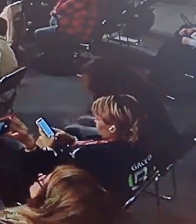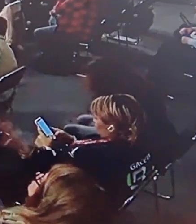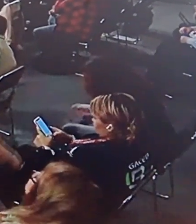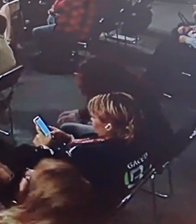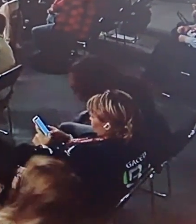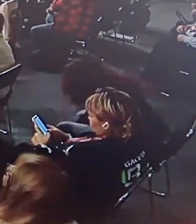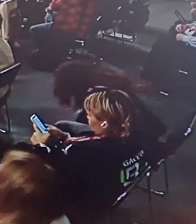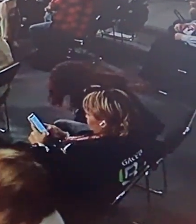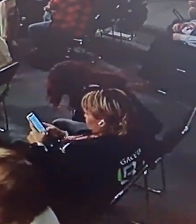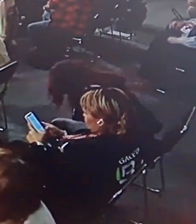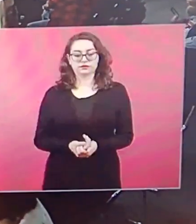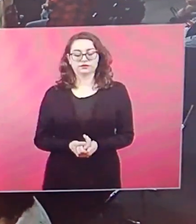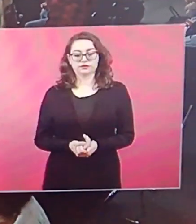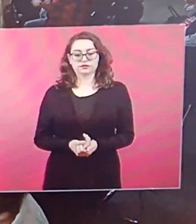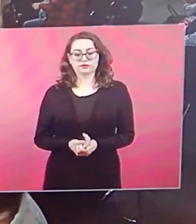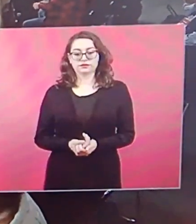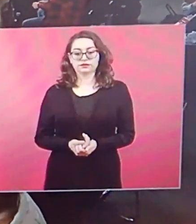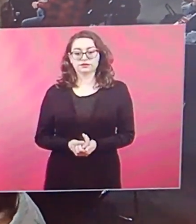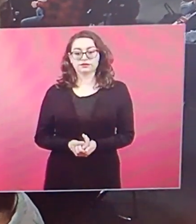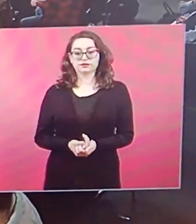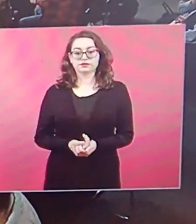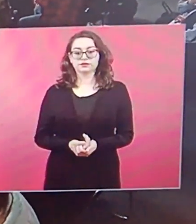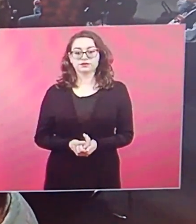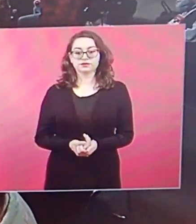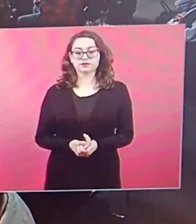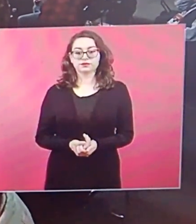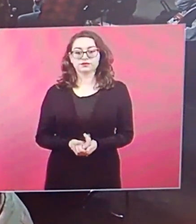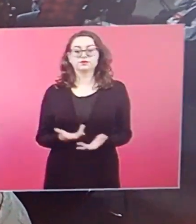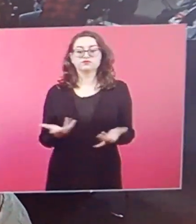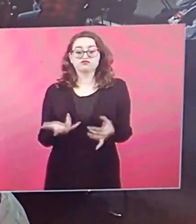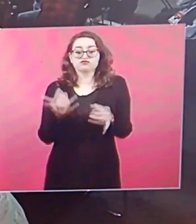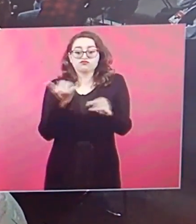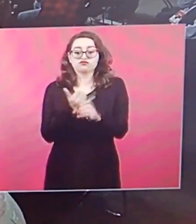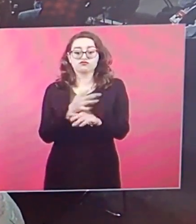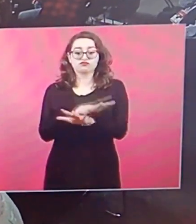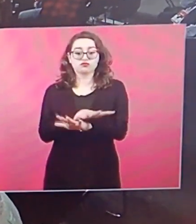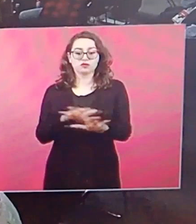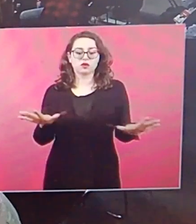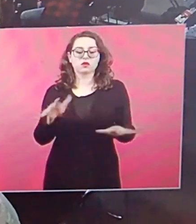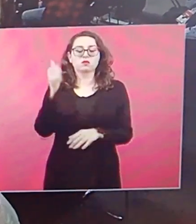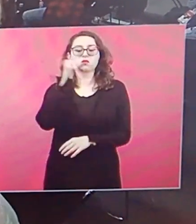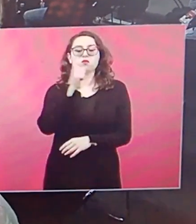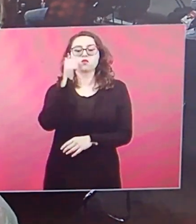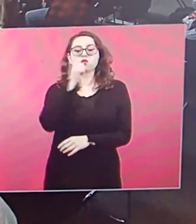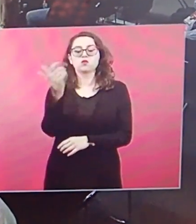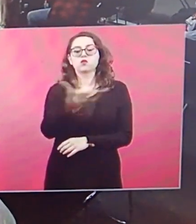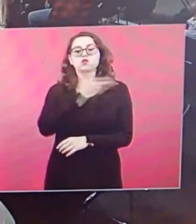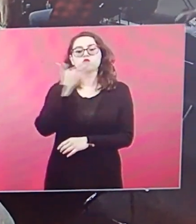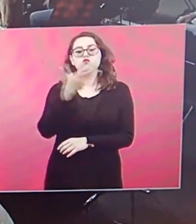informar. Ahí el presidente informando. Hoy, como lo hacemos los jueves,